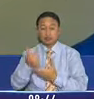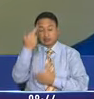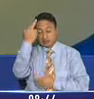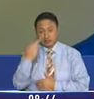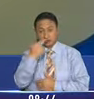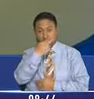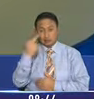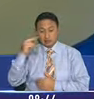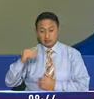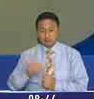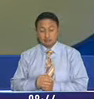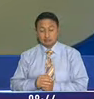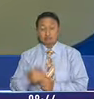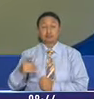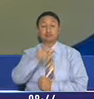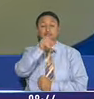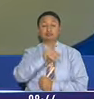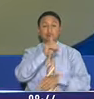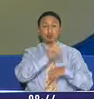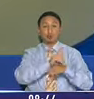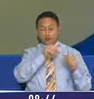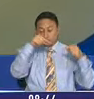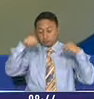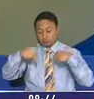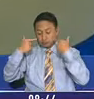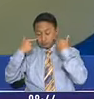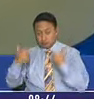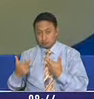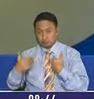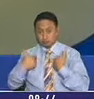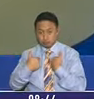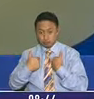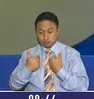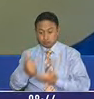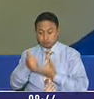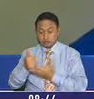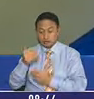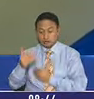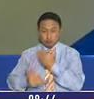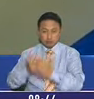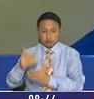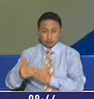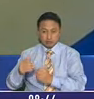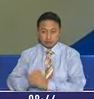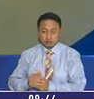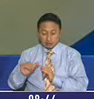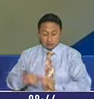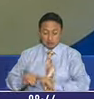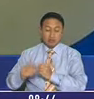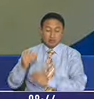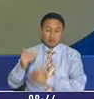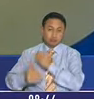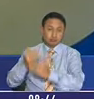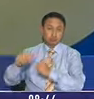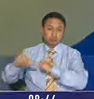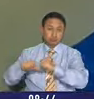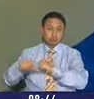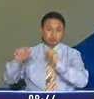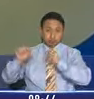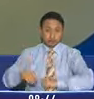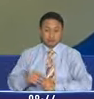rehabilitación a través de la especialista en comportamiento animal para que después de que se siga con el procedimiento administrativo